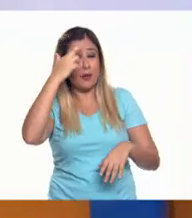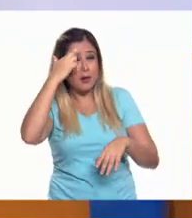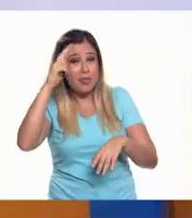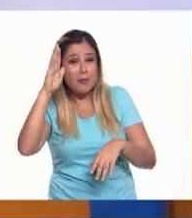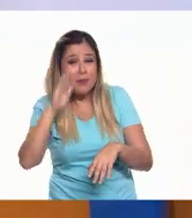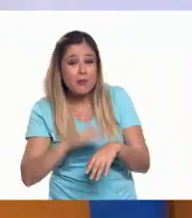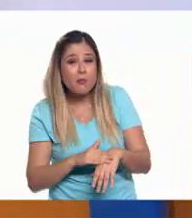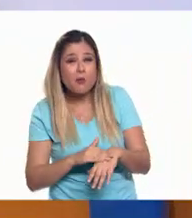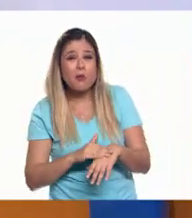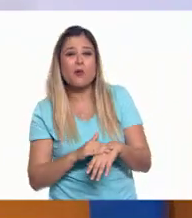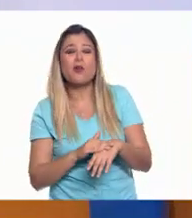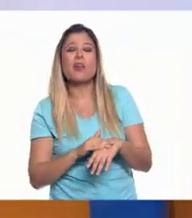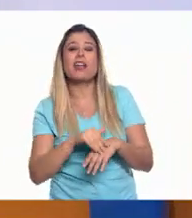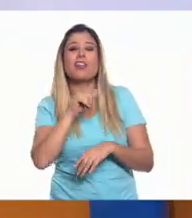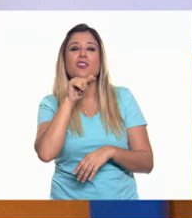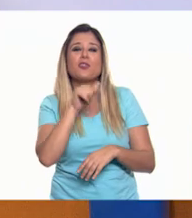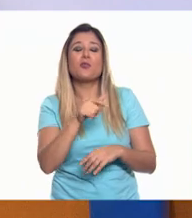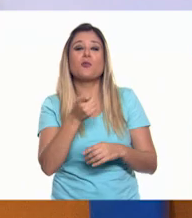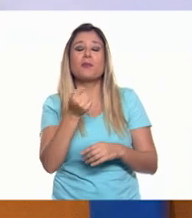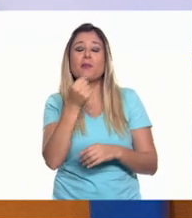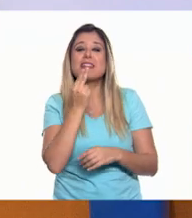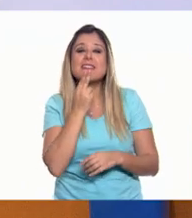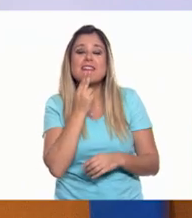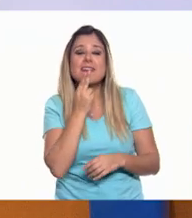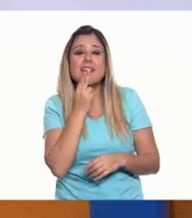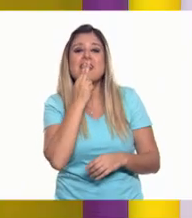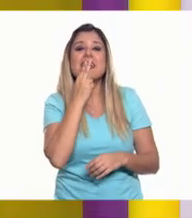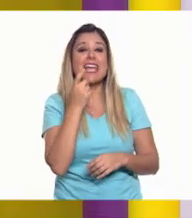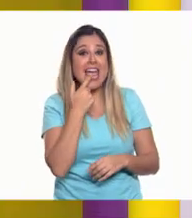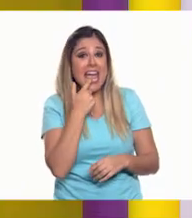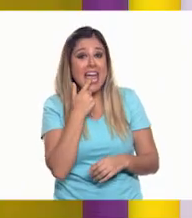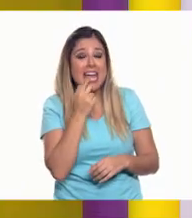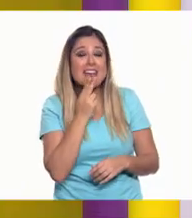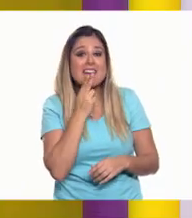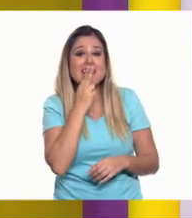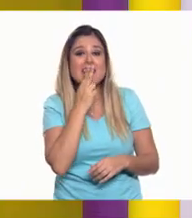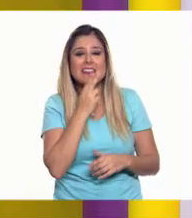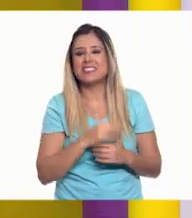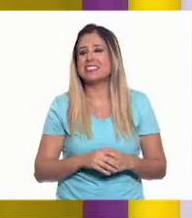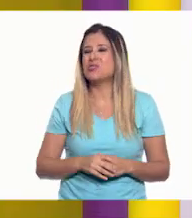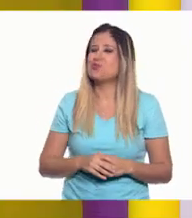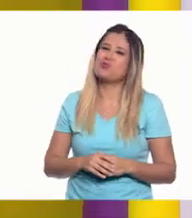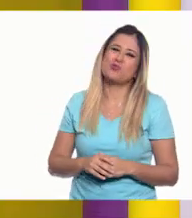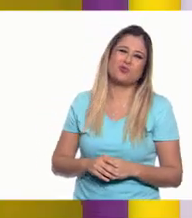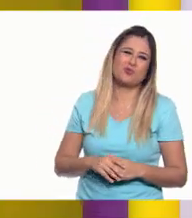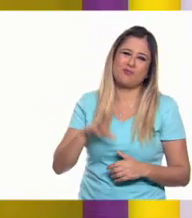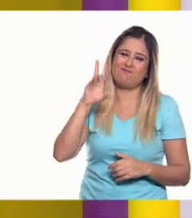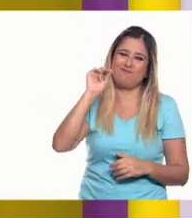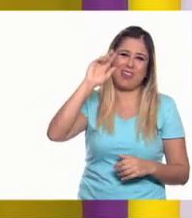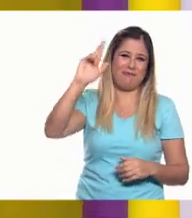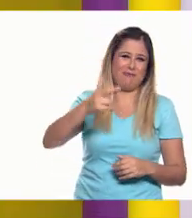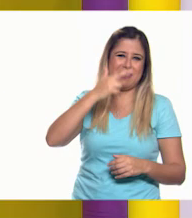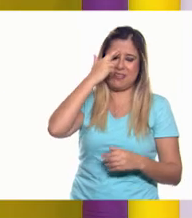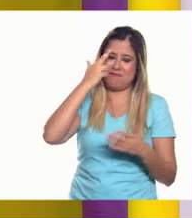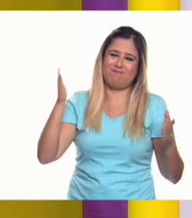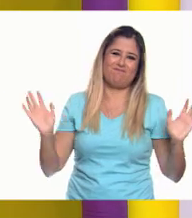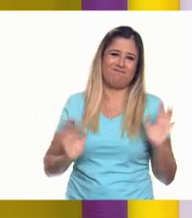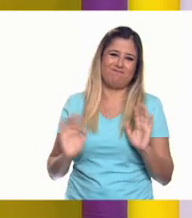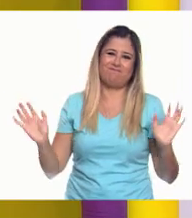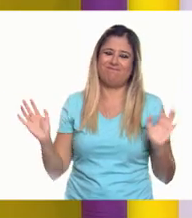tú cuando te salió tu primer diente? Ah, no me acuerdo. Ahí sí no me acuerdo, Leni, me agarras.